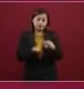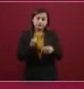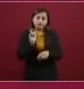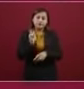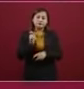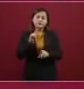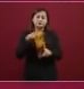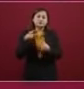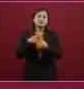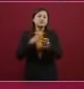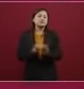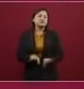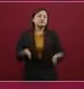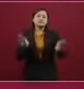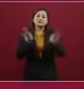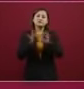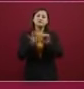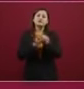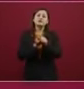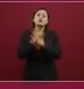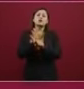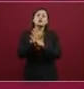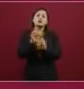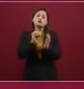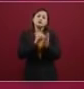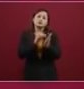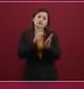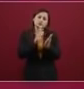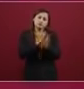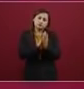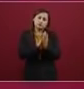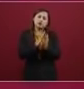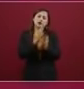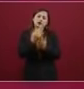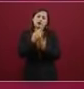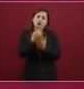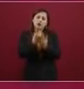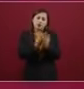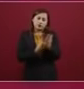están establecidas en el Plan Nacional de Paz y Seguridad